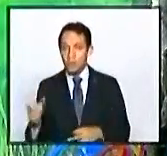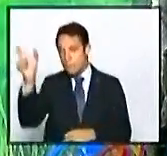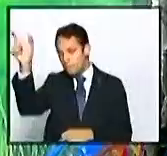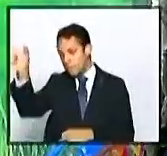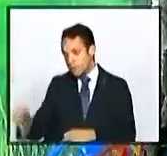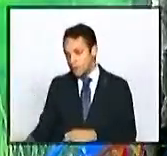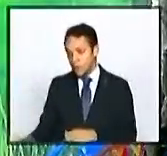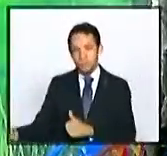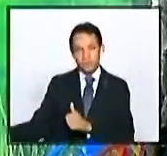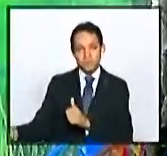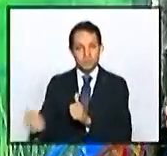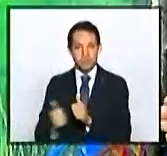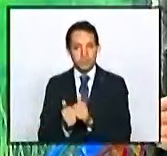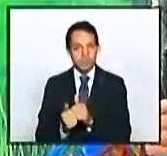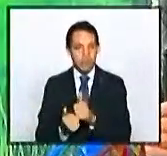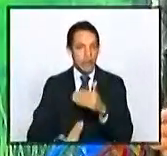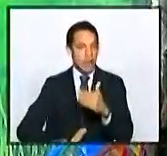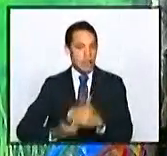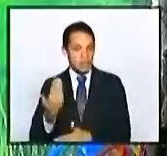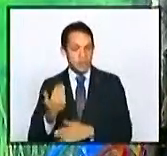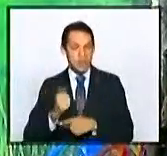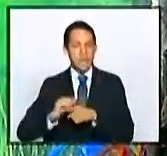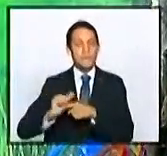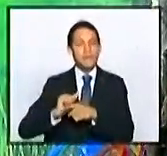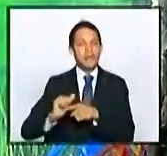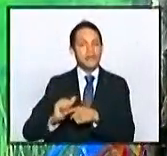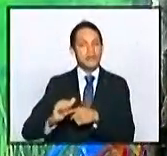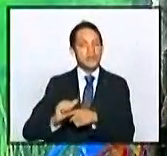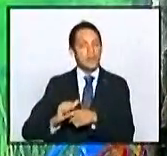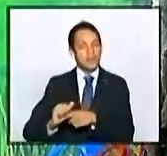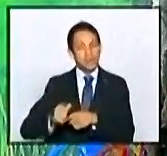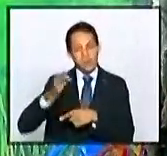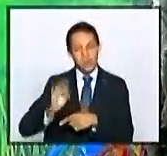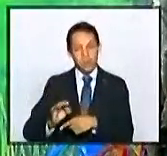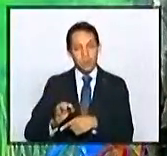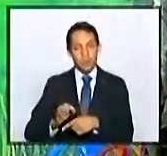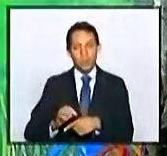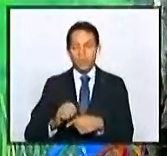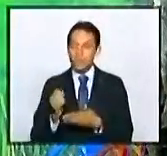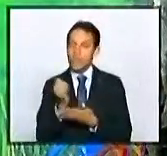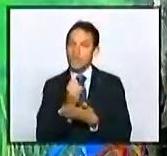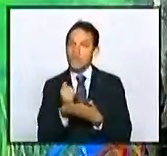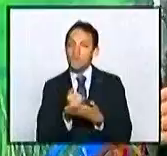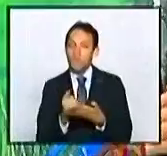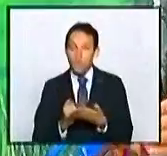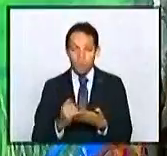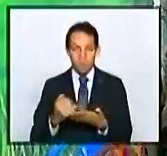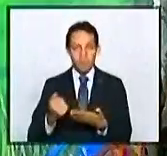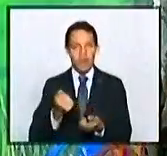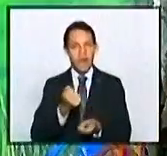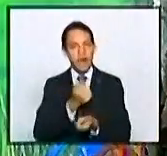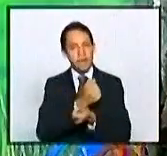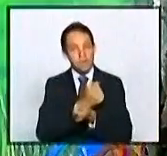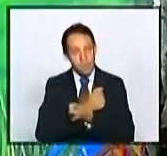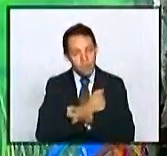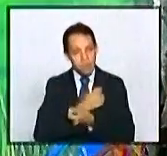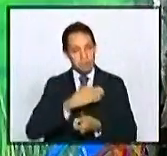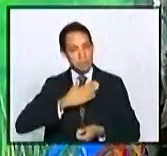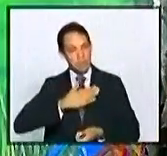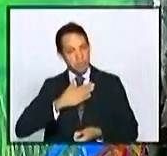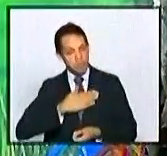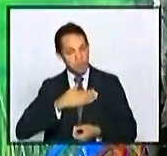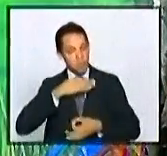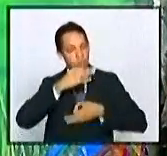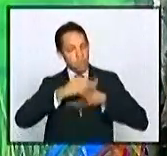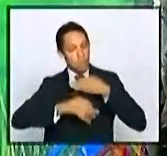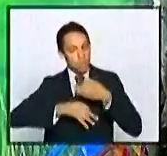paciente iniciaron una serie de ejercicios, de dibujos, encontraron unas ayudas para